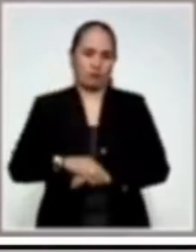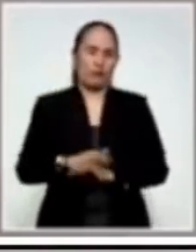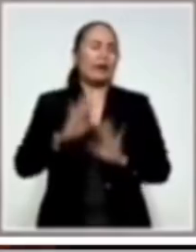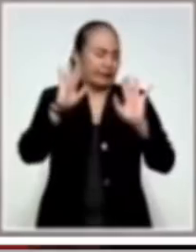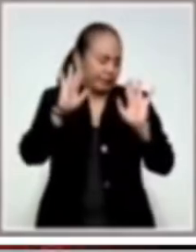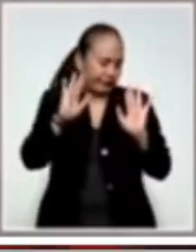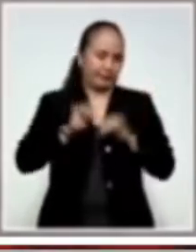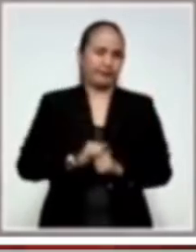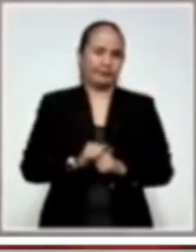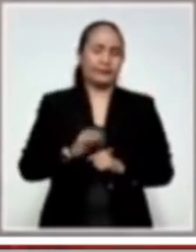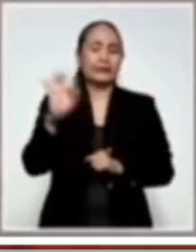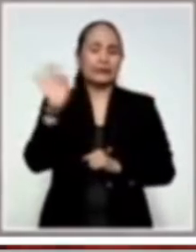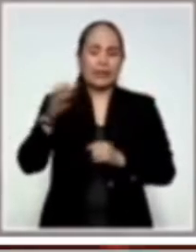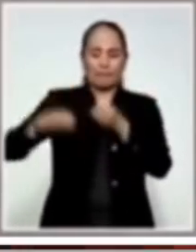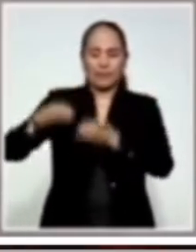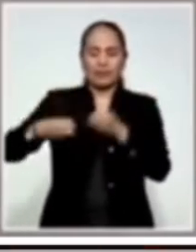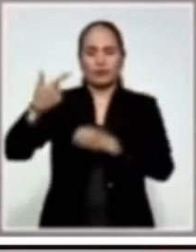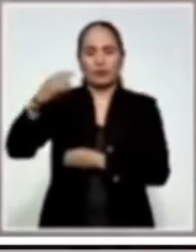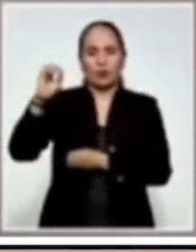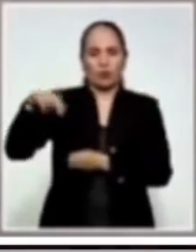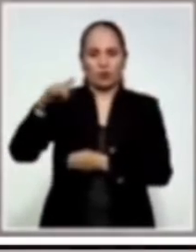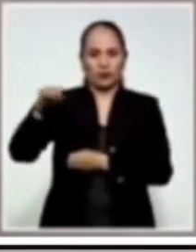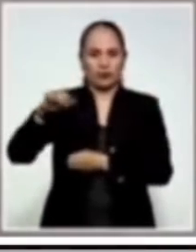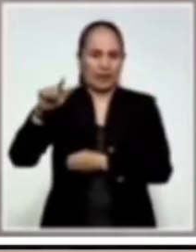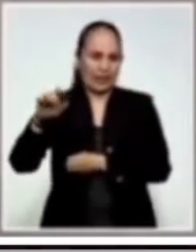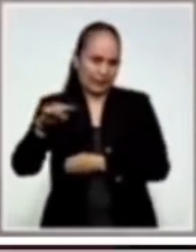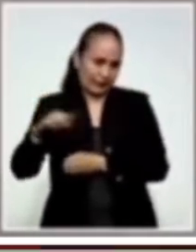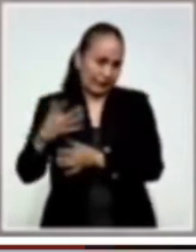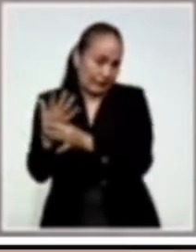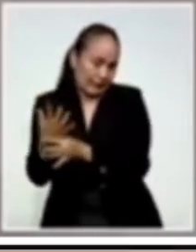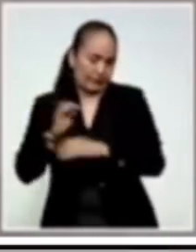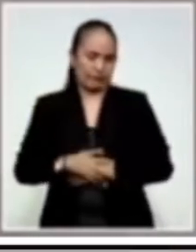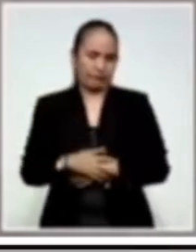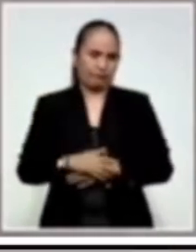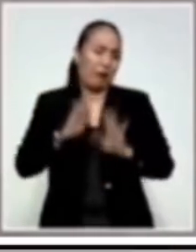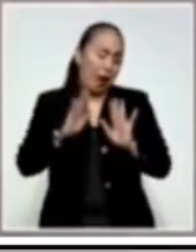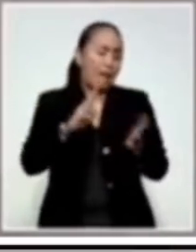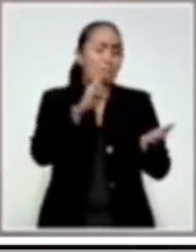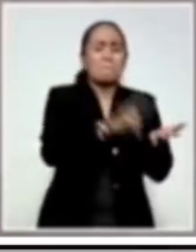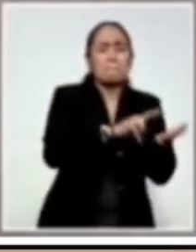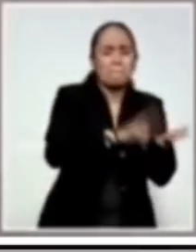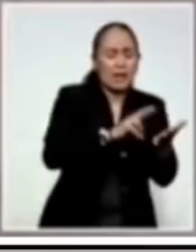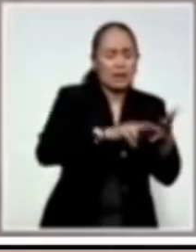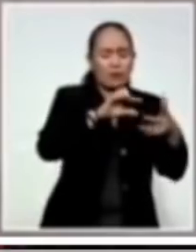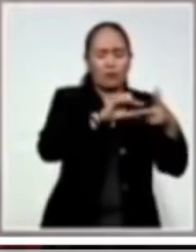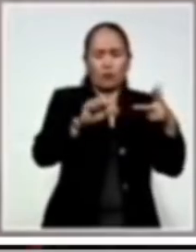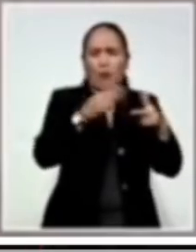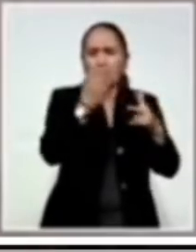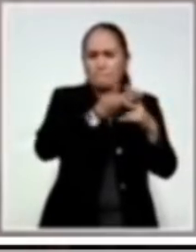suponer que el ministro González Alcántara haya querido decir que su voto era por la validez solo en el segundo